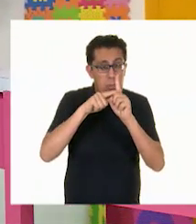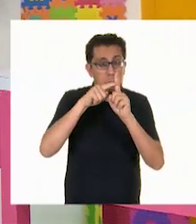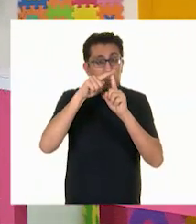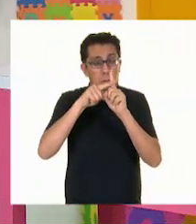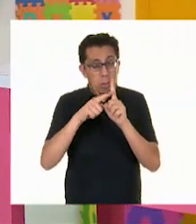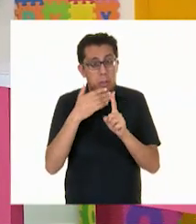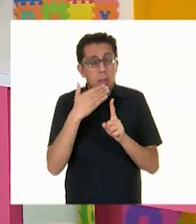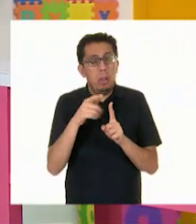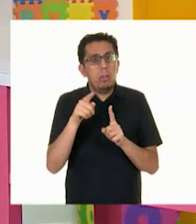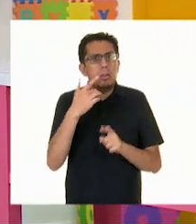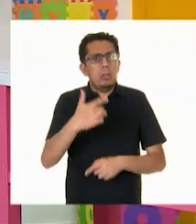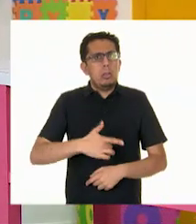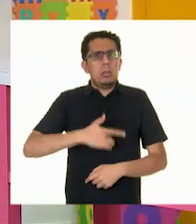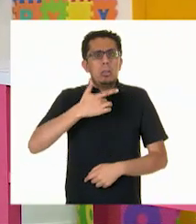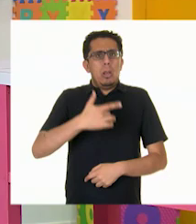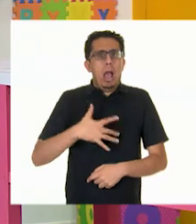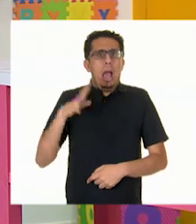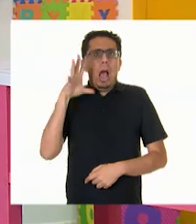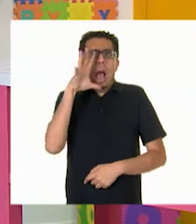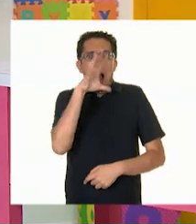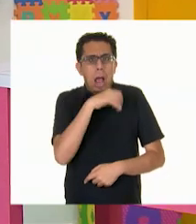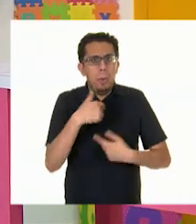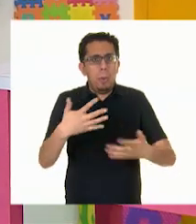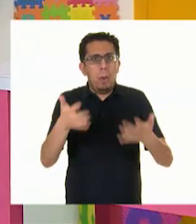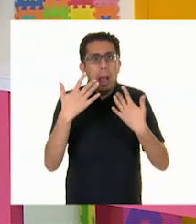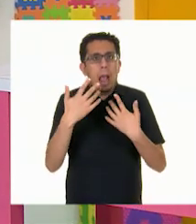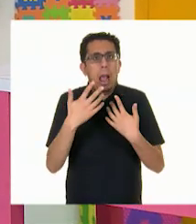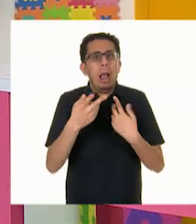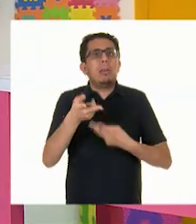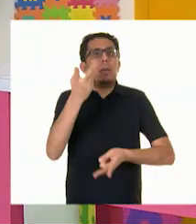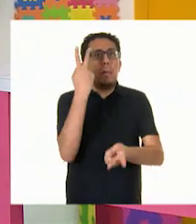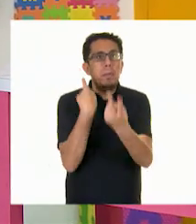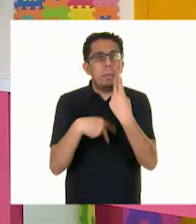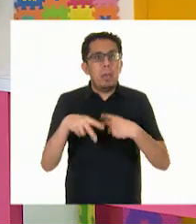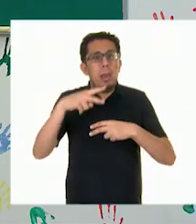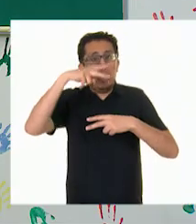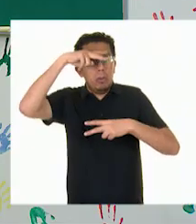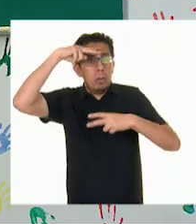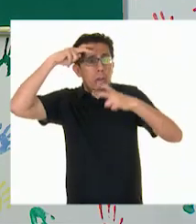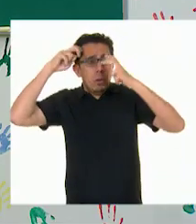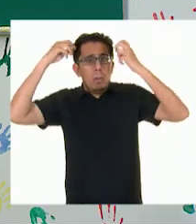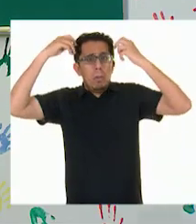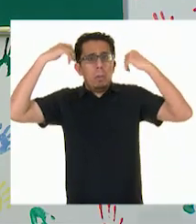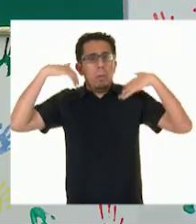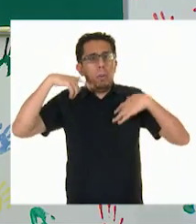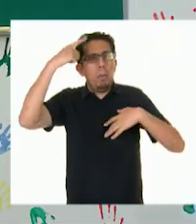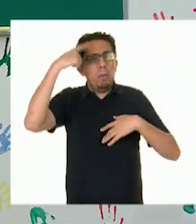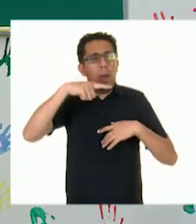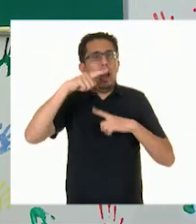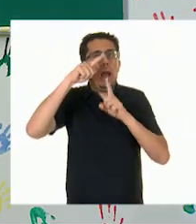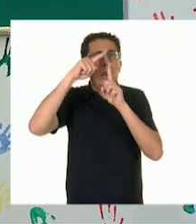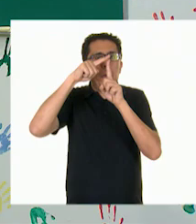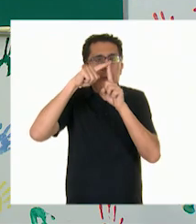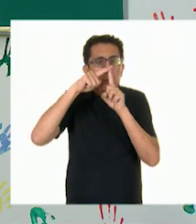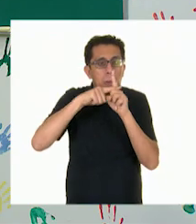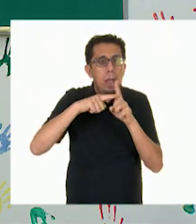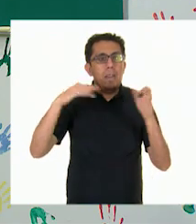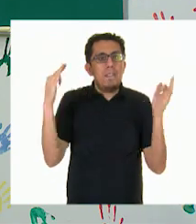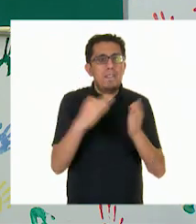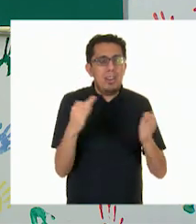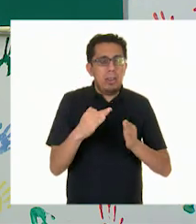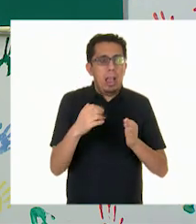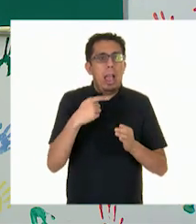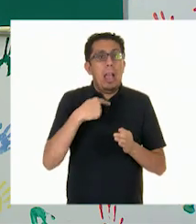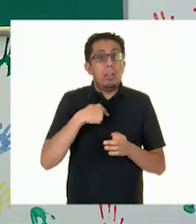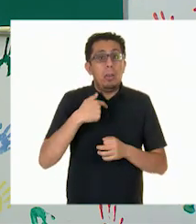sientes calor, empiezas a sudar y eso nos enfría de poquito en poquito. Pero si te fijas, entonces tuve una medición errónea de tu